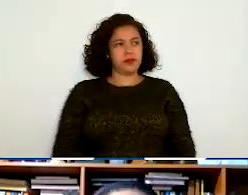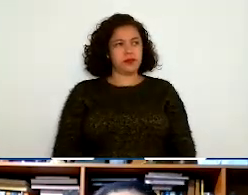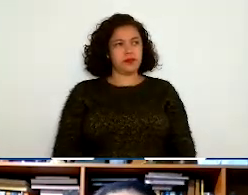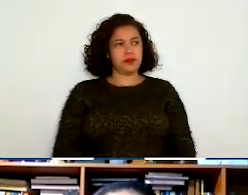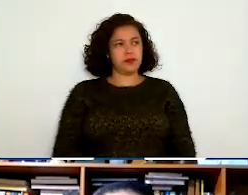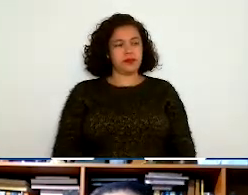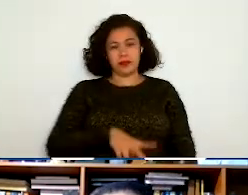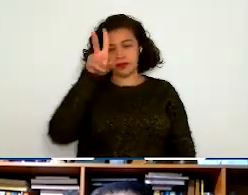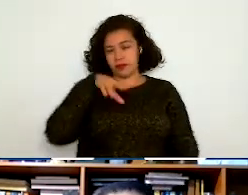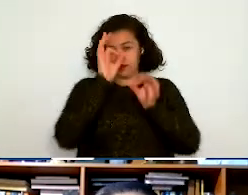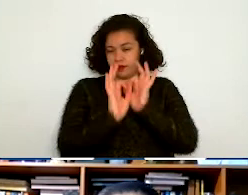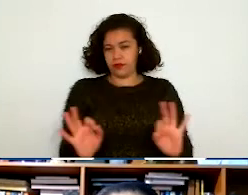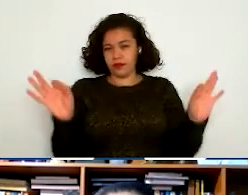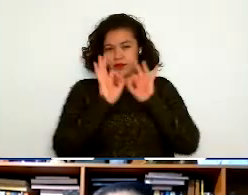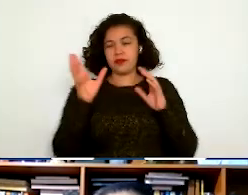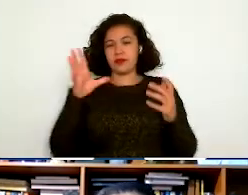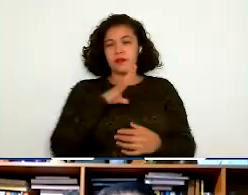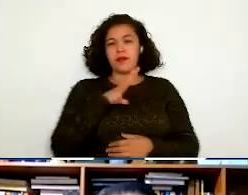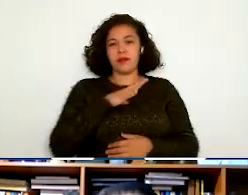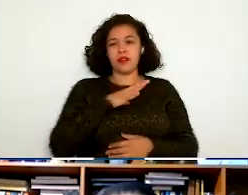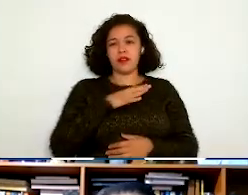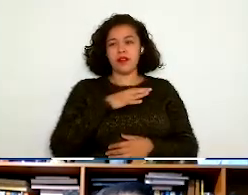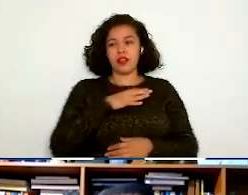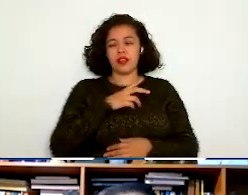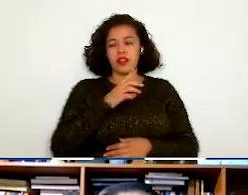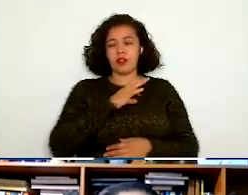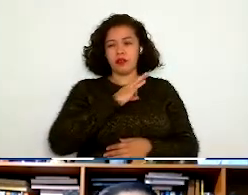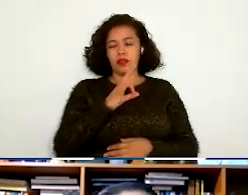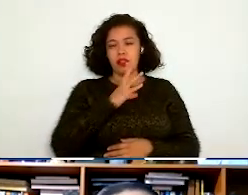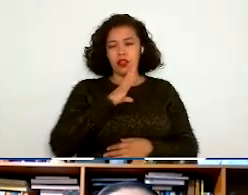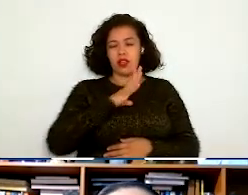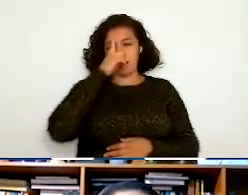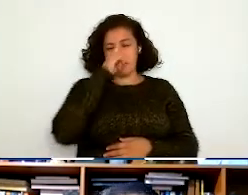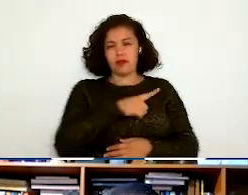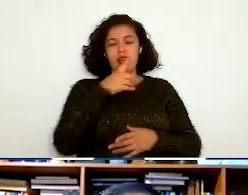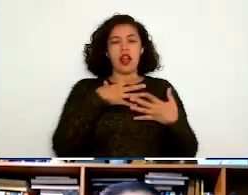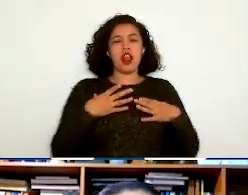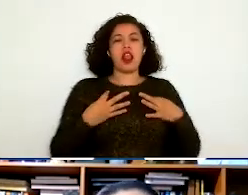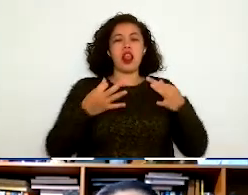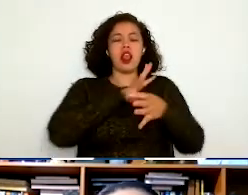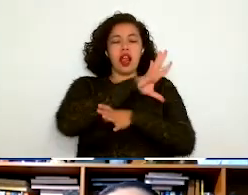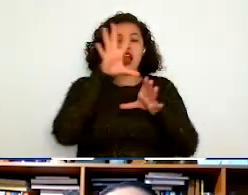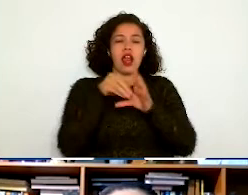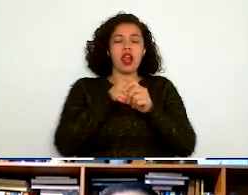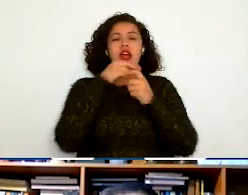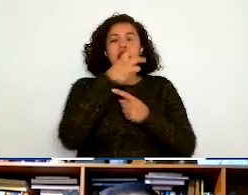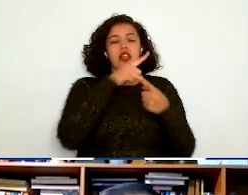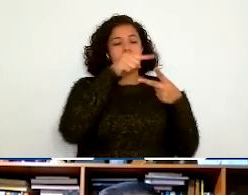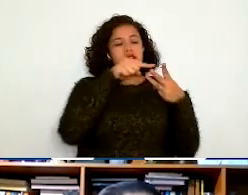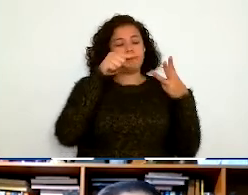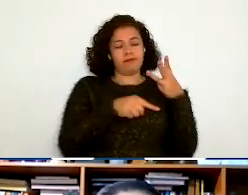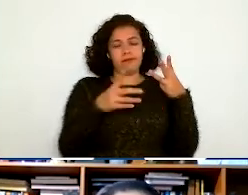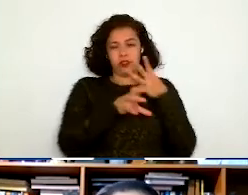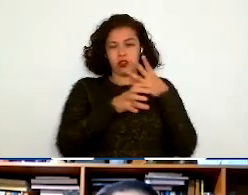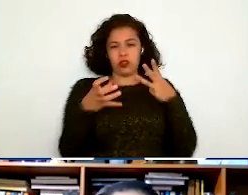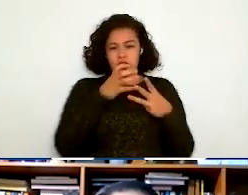muy importante que se pueda tener y se observe que una calidad integrada abarca estos tres